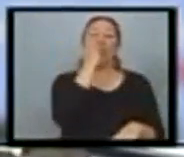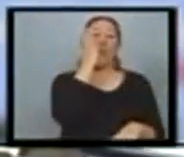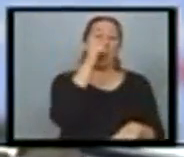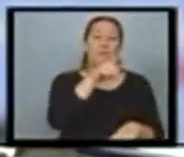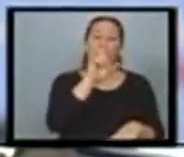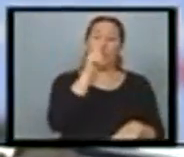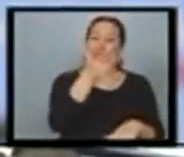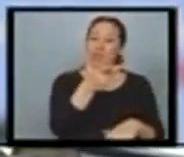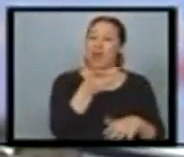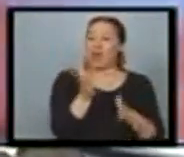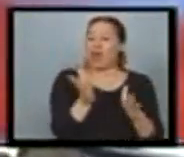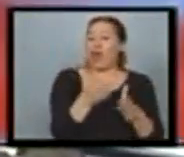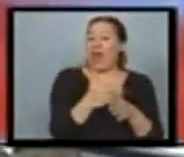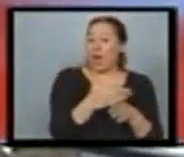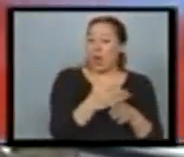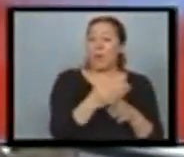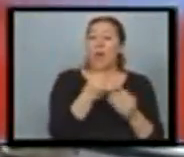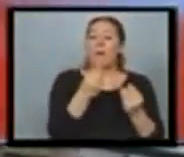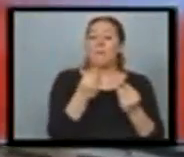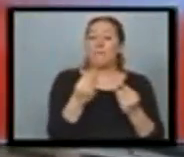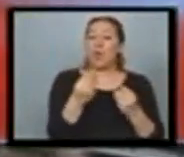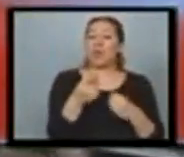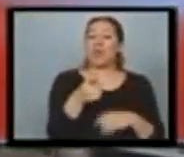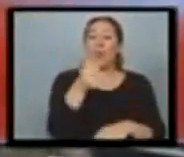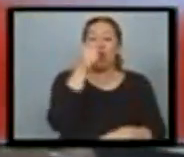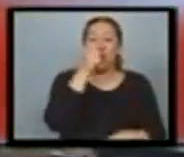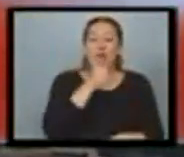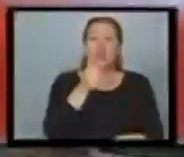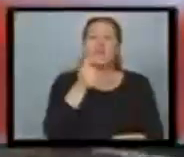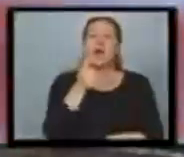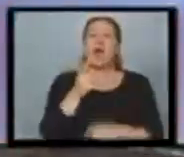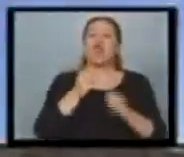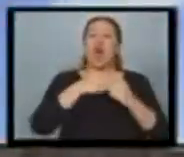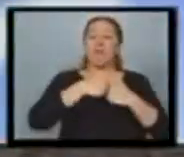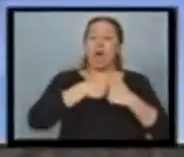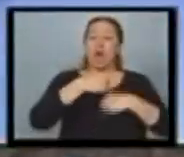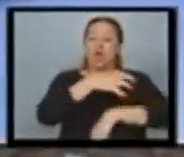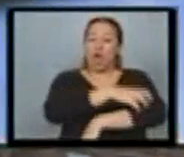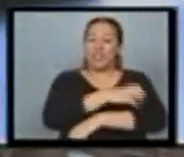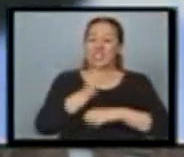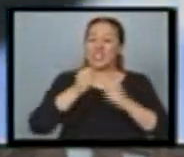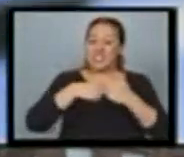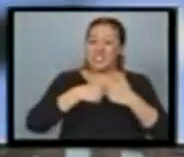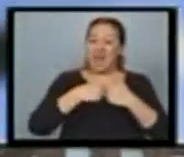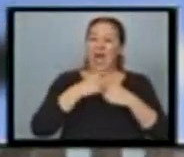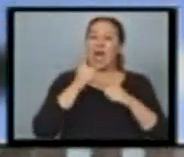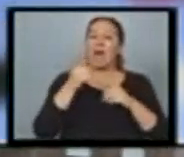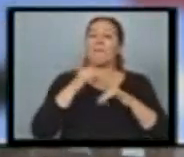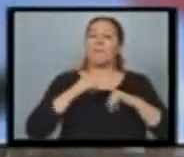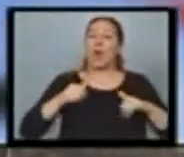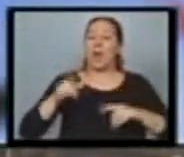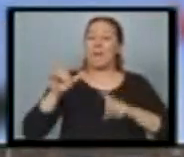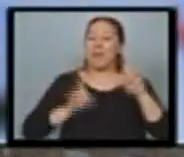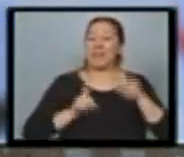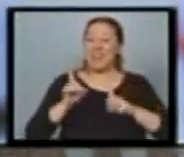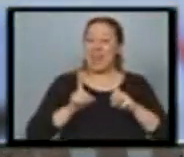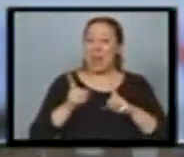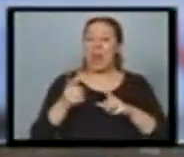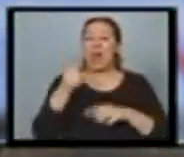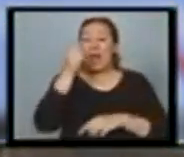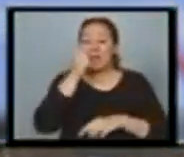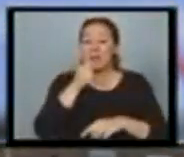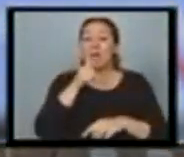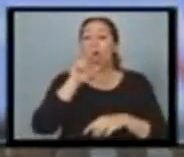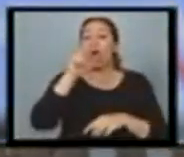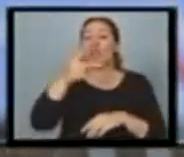hotel junto a su pareja, porque desde que tuvo una lesión en la rodilla en el Bailando por un Sueño, como este hotel le queda cerca de uno